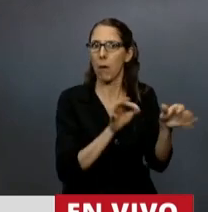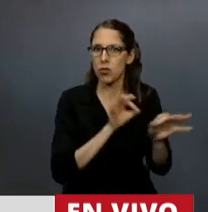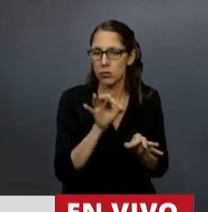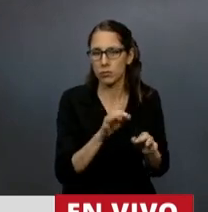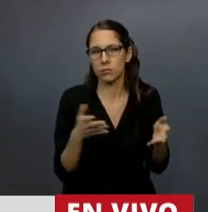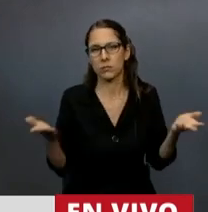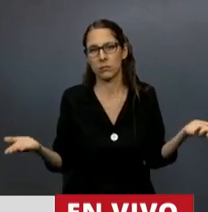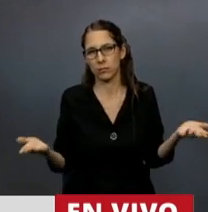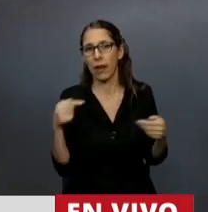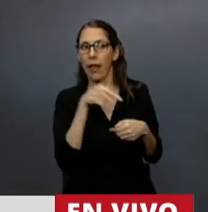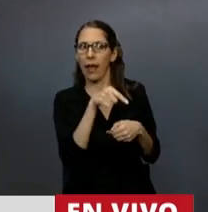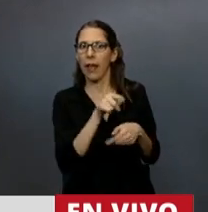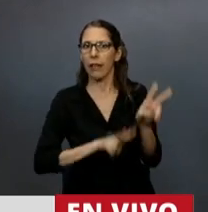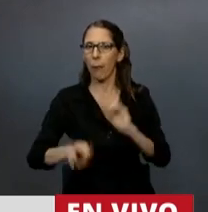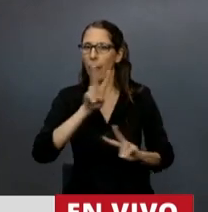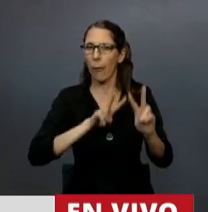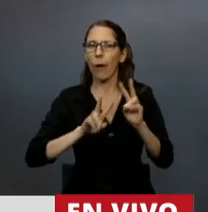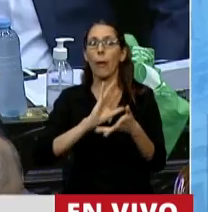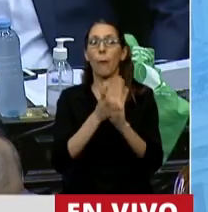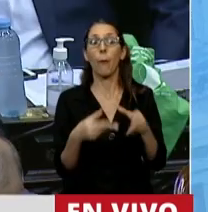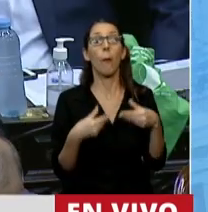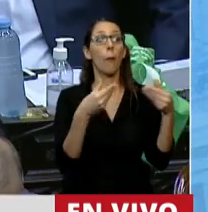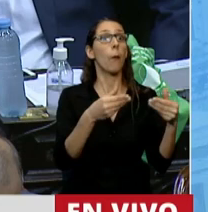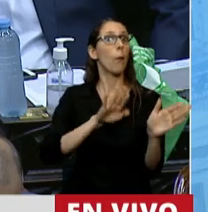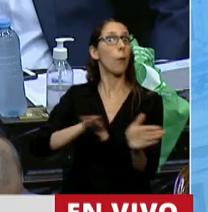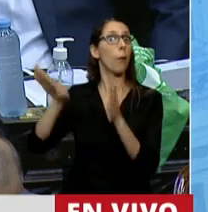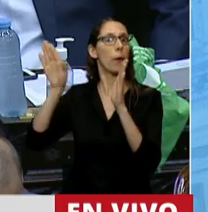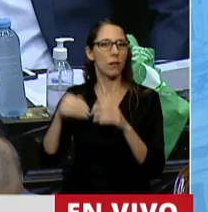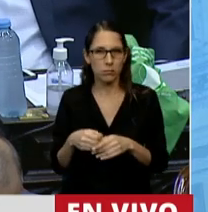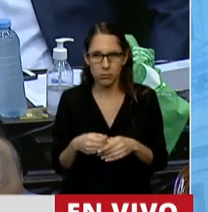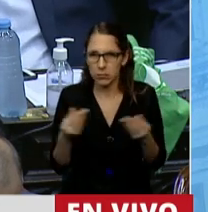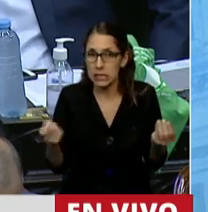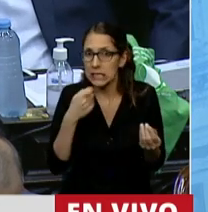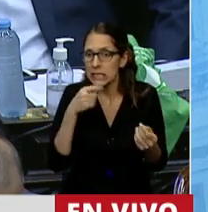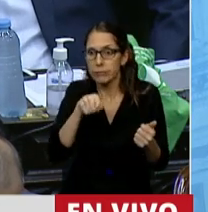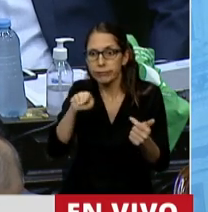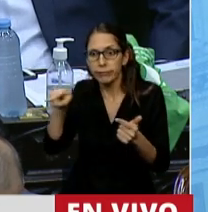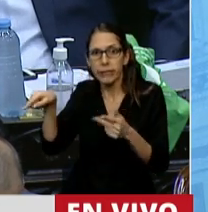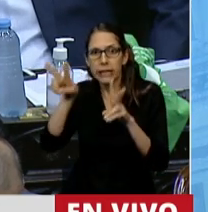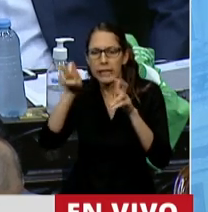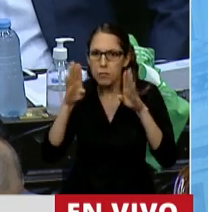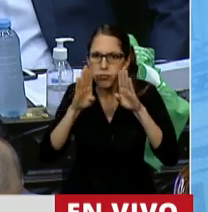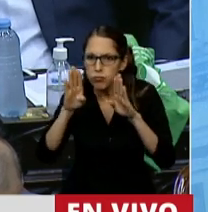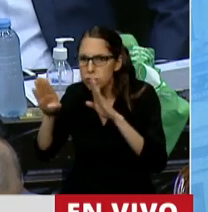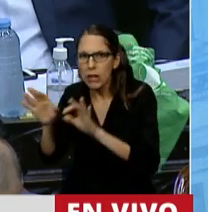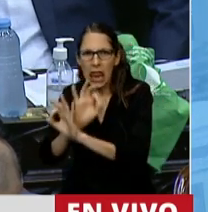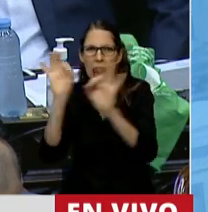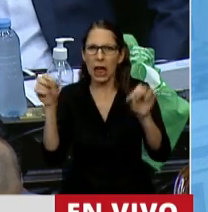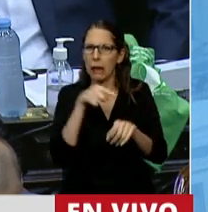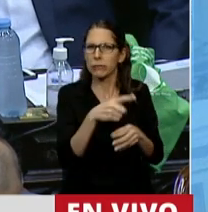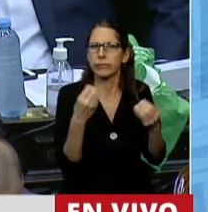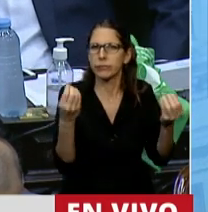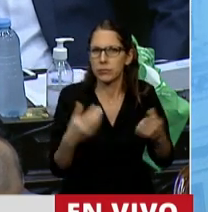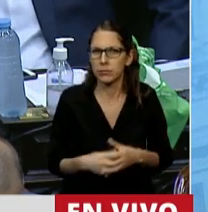una situación mágica que va a cuidar todo eso. Si no hacemos todo lo anterior, nunca lo vamos a hacer. Y el